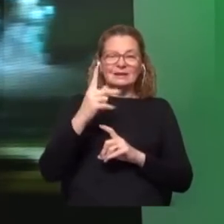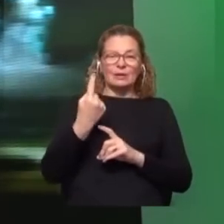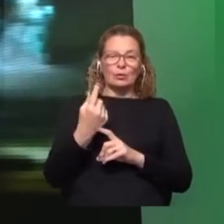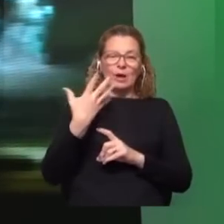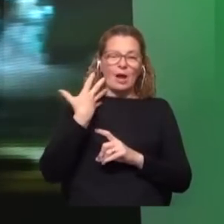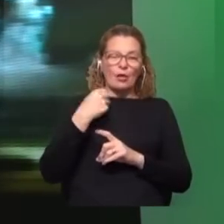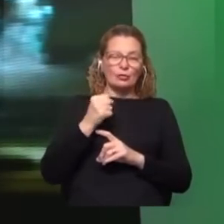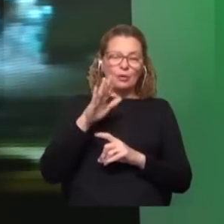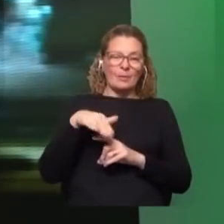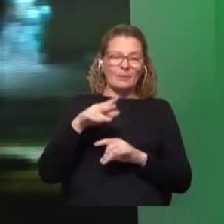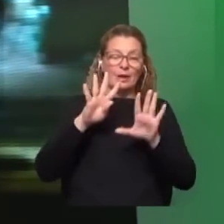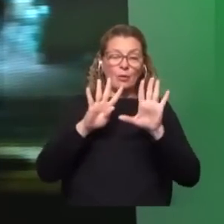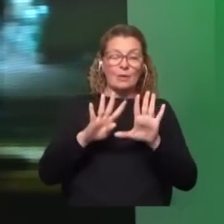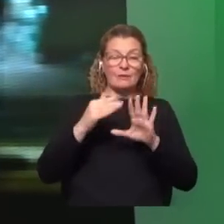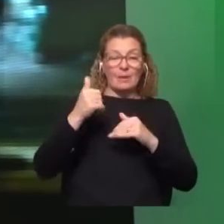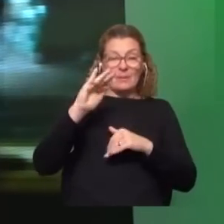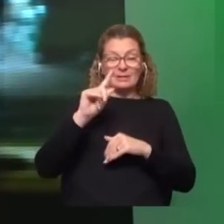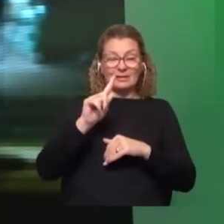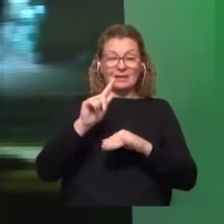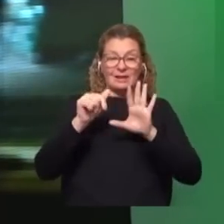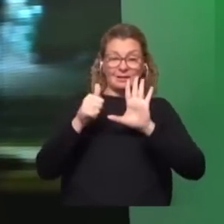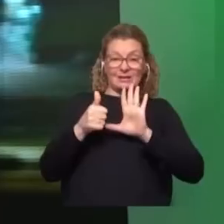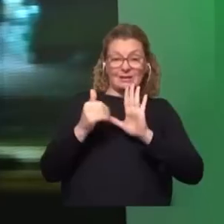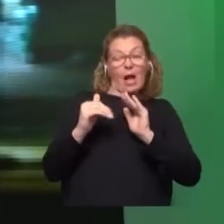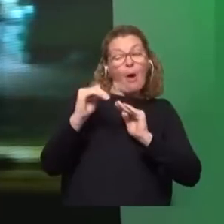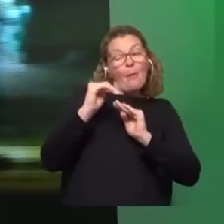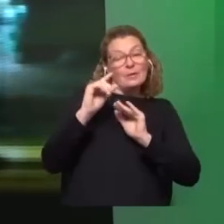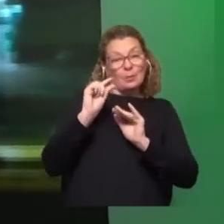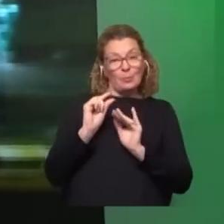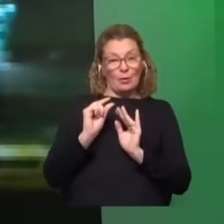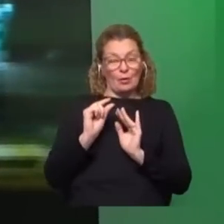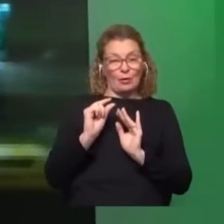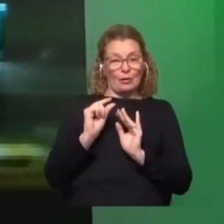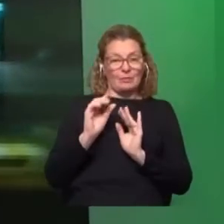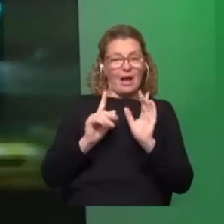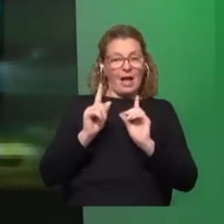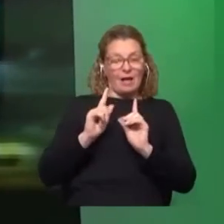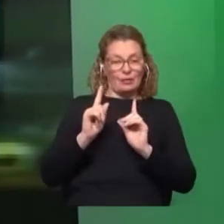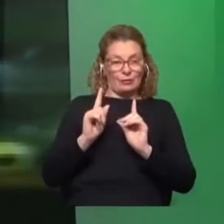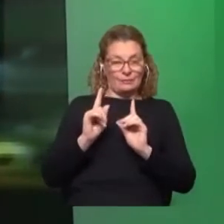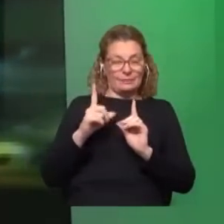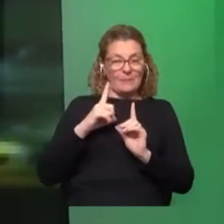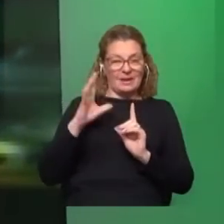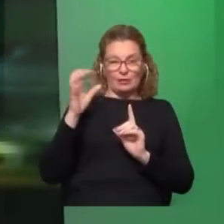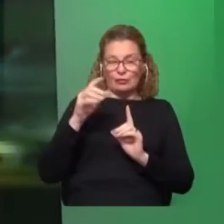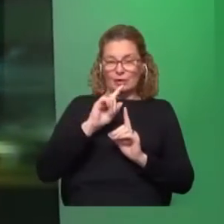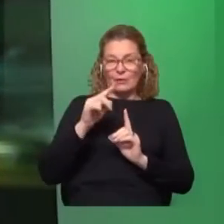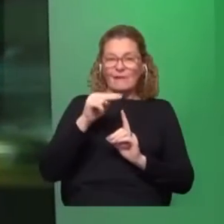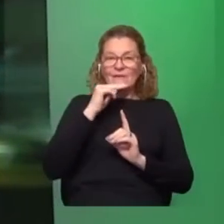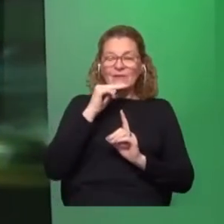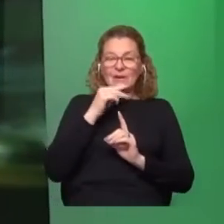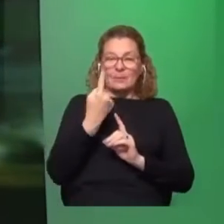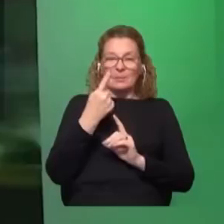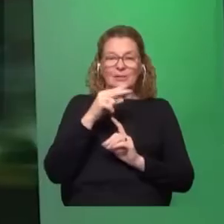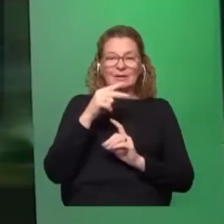de agosto la mínima será nueve grados y la máxima aumenta a 16 algo nuboso tampoco Se esperan lluvias pasamos al viernes